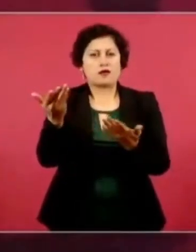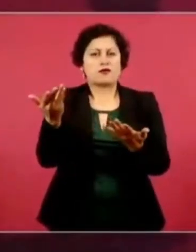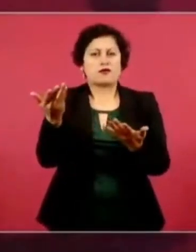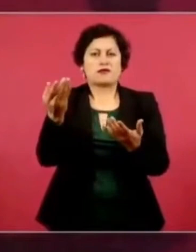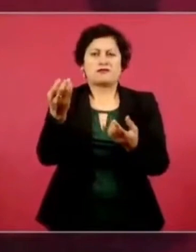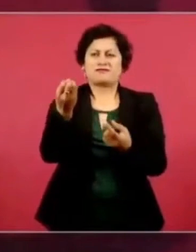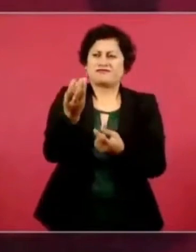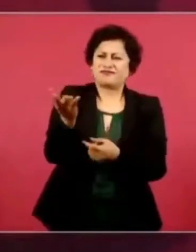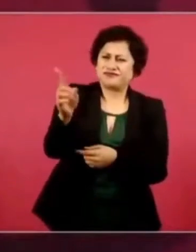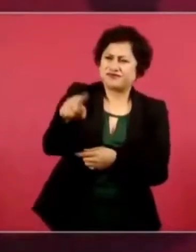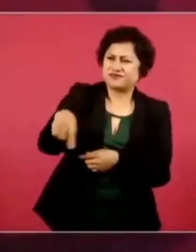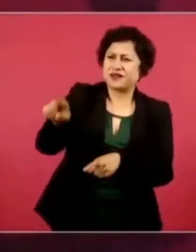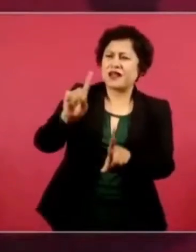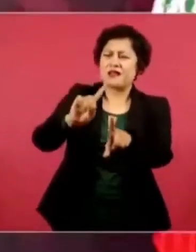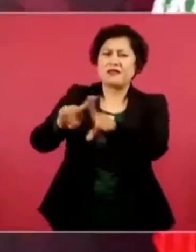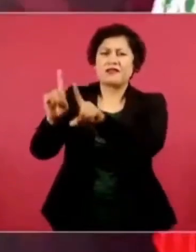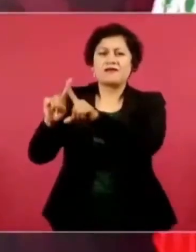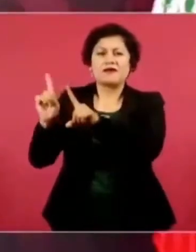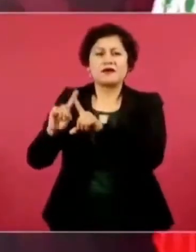todos los que